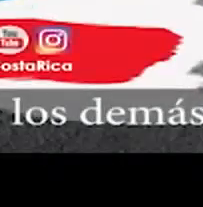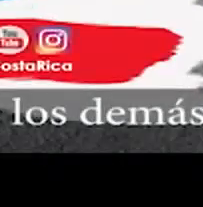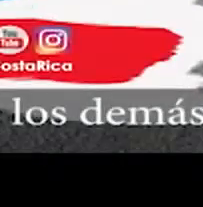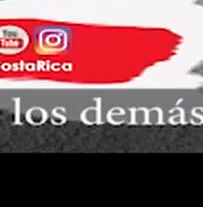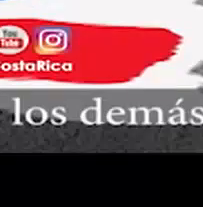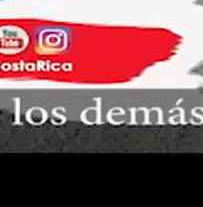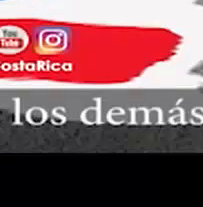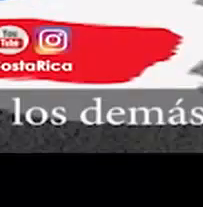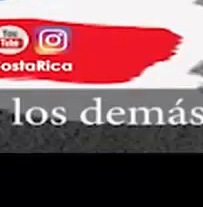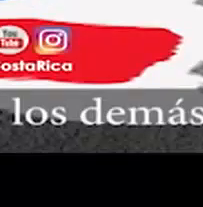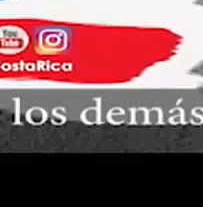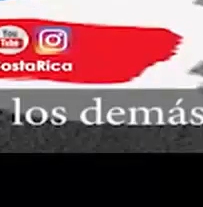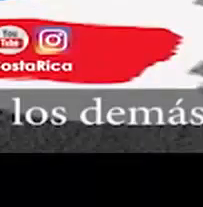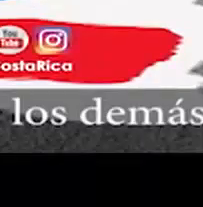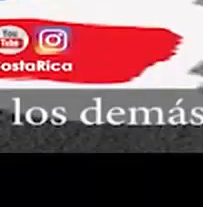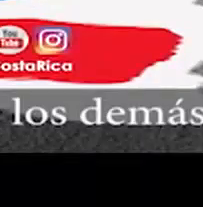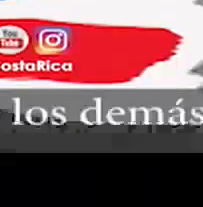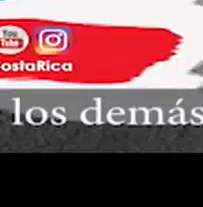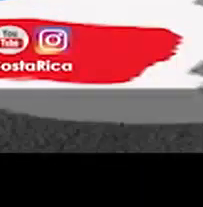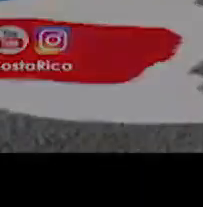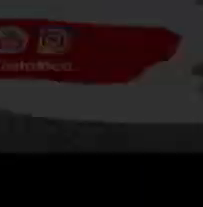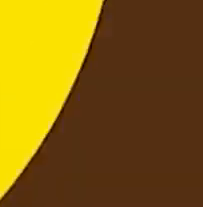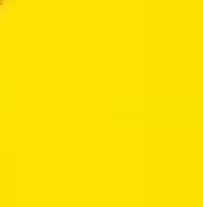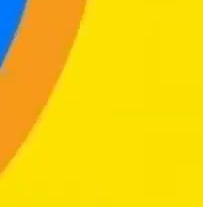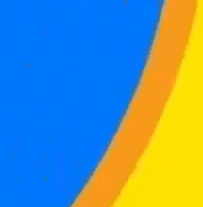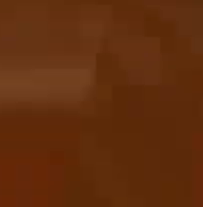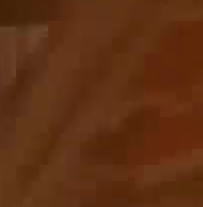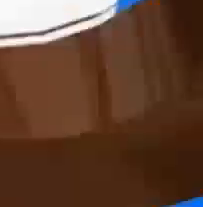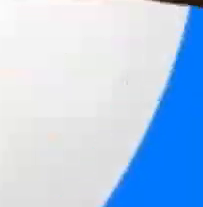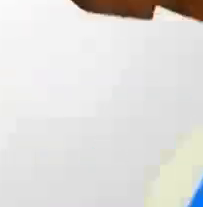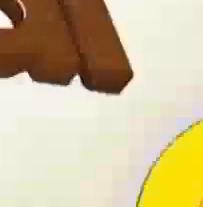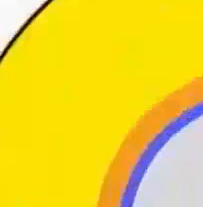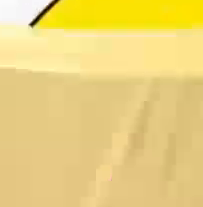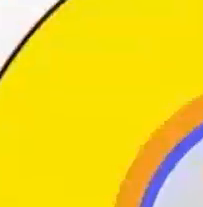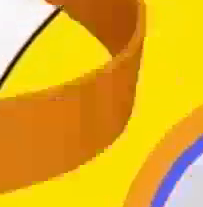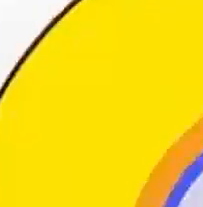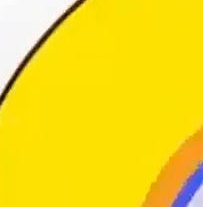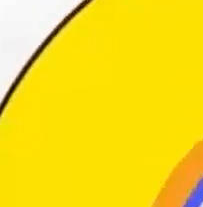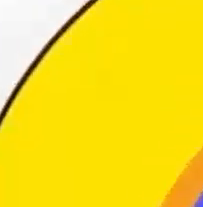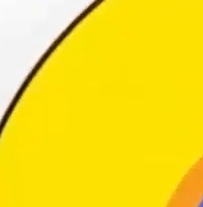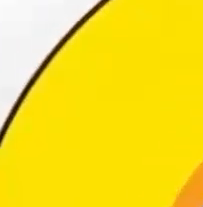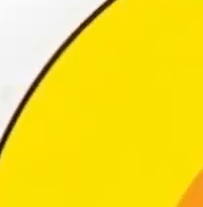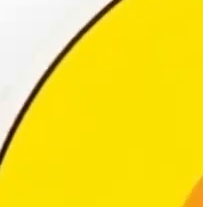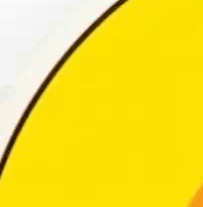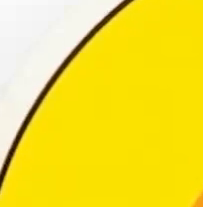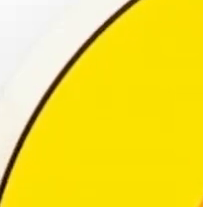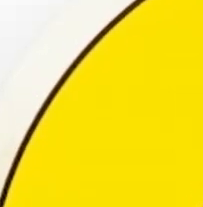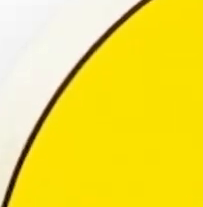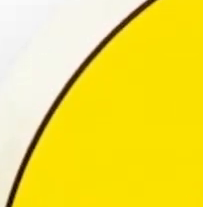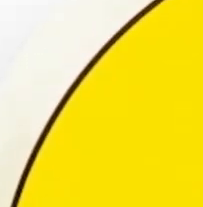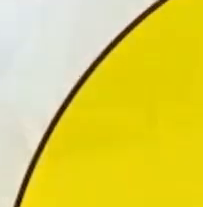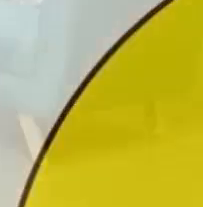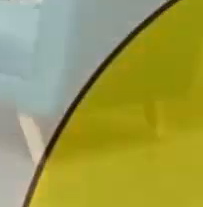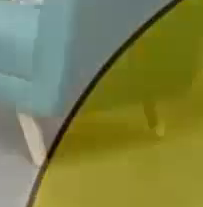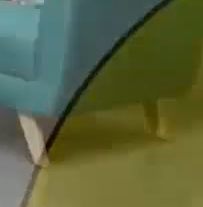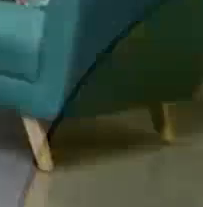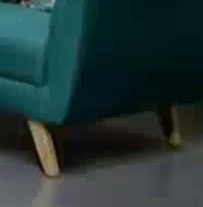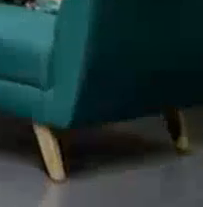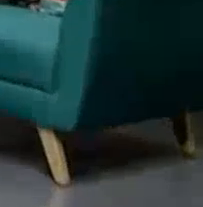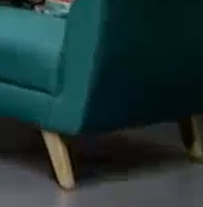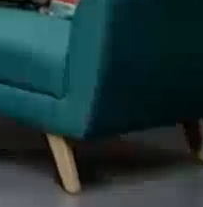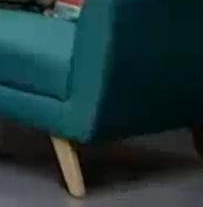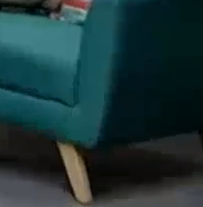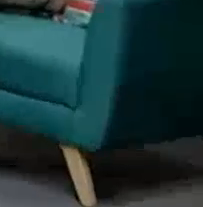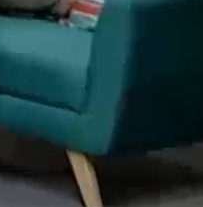su vida y la de los demás. Costa Rica es pura vida.